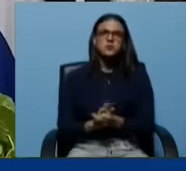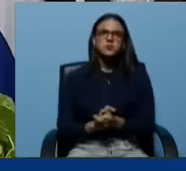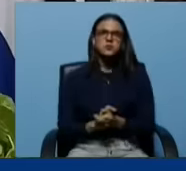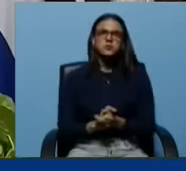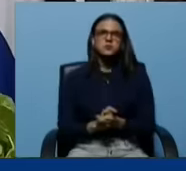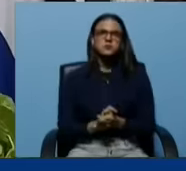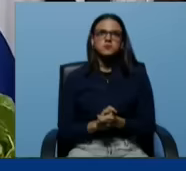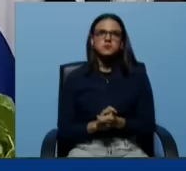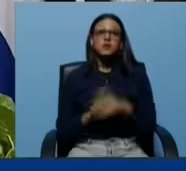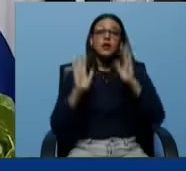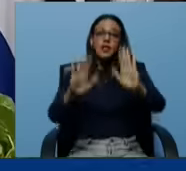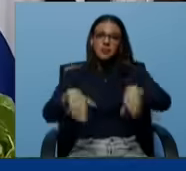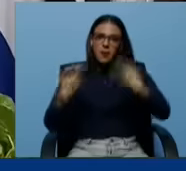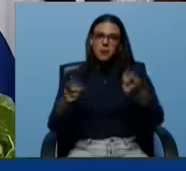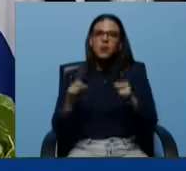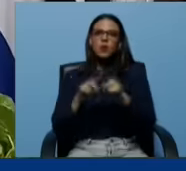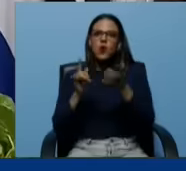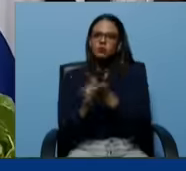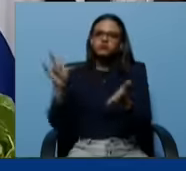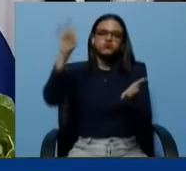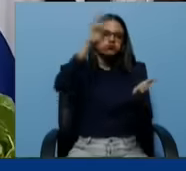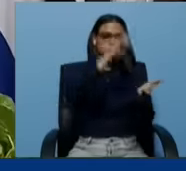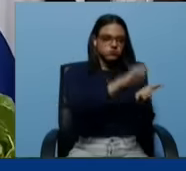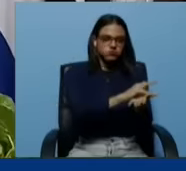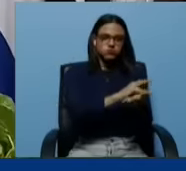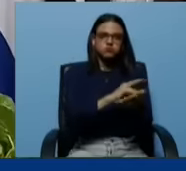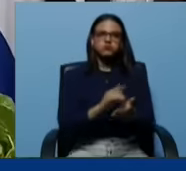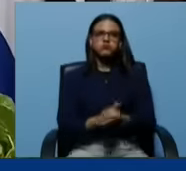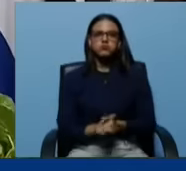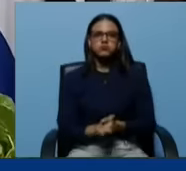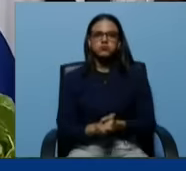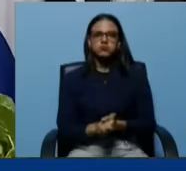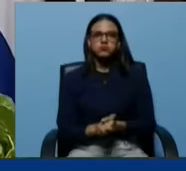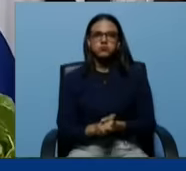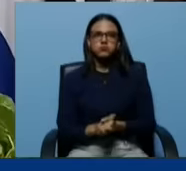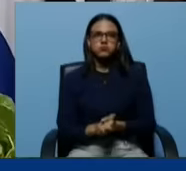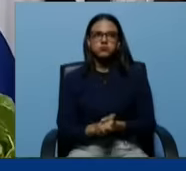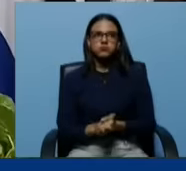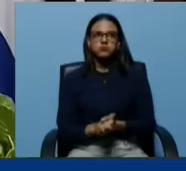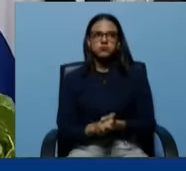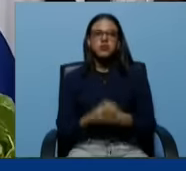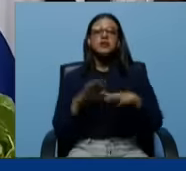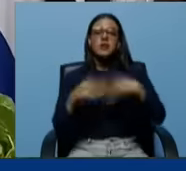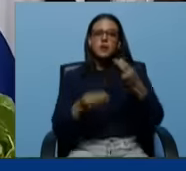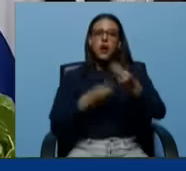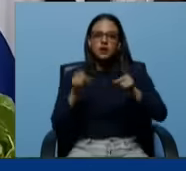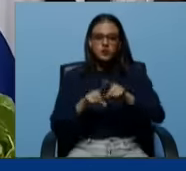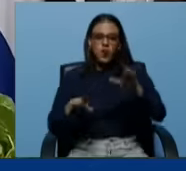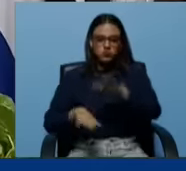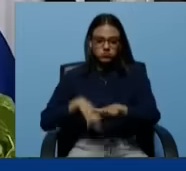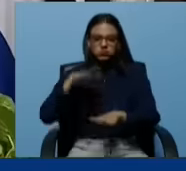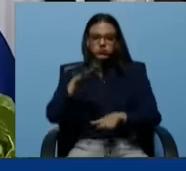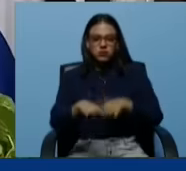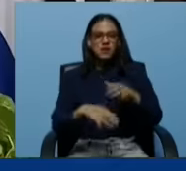luego retornó donde estaba el mando para ver los siguientes pasos de la última